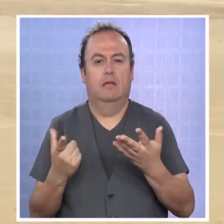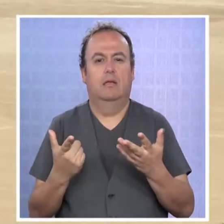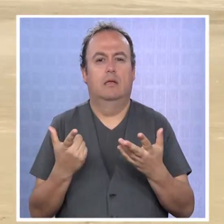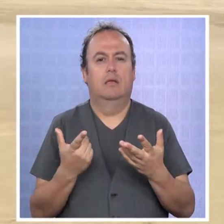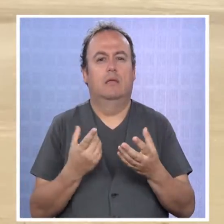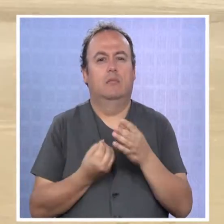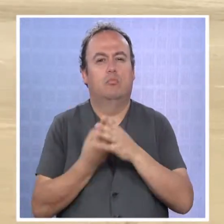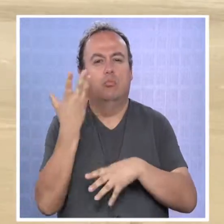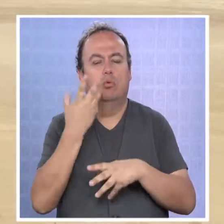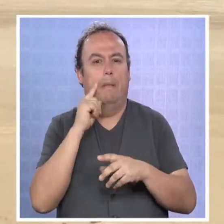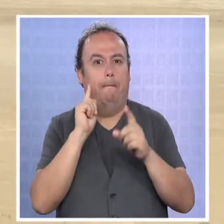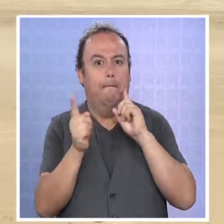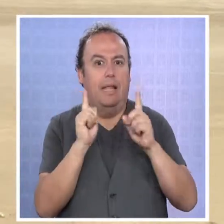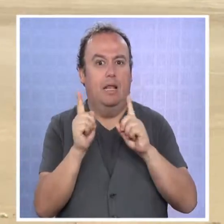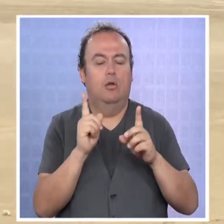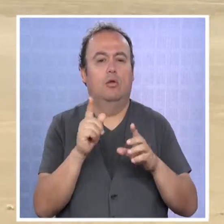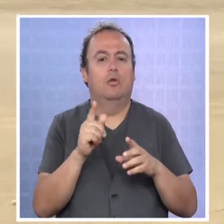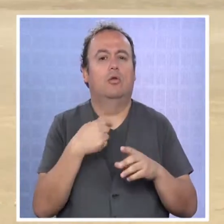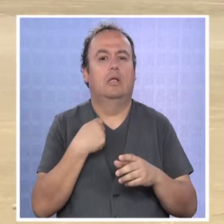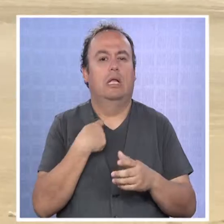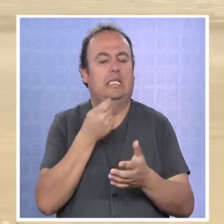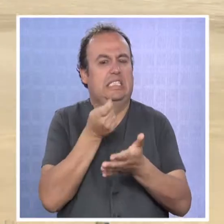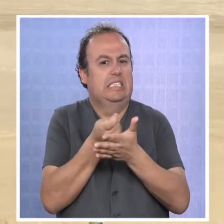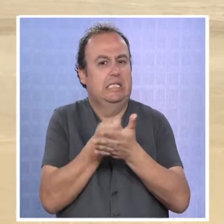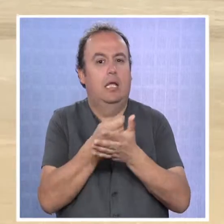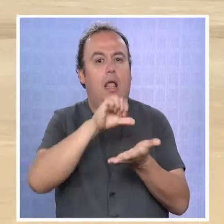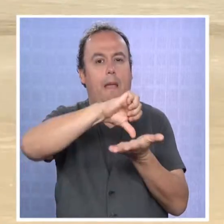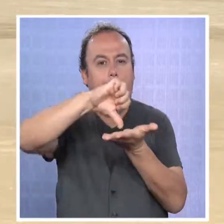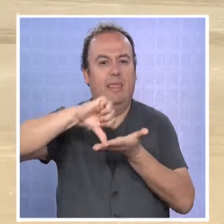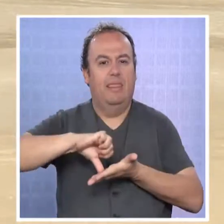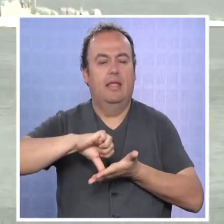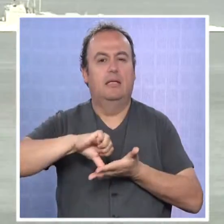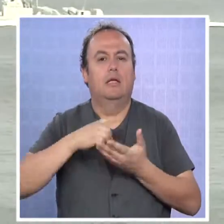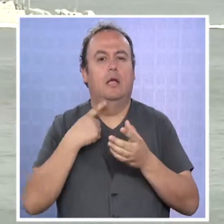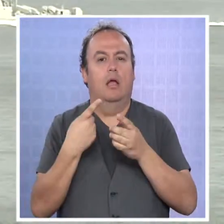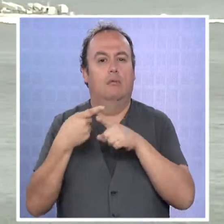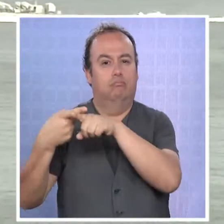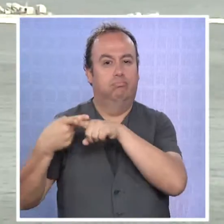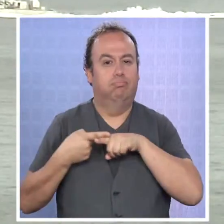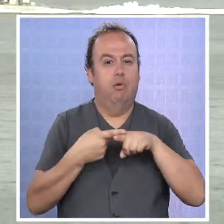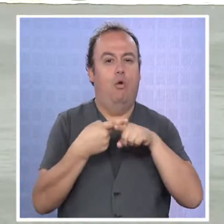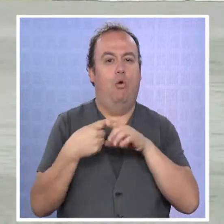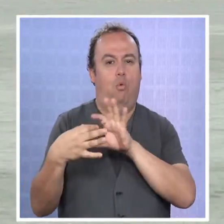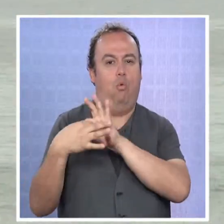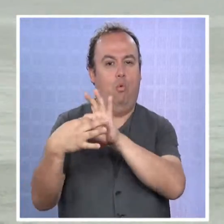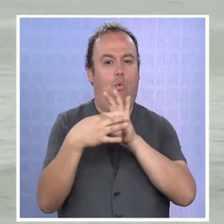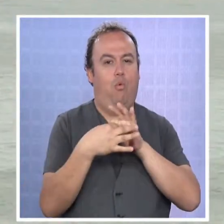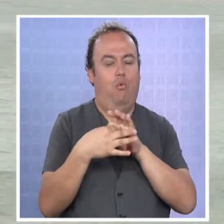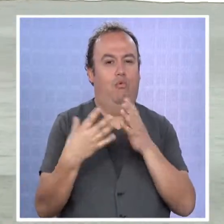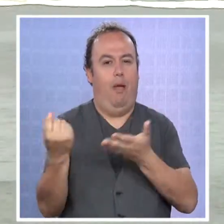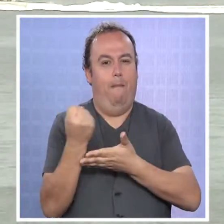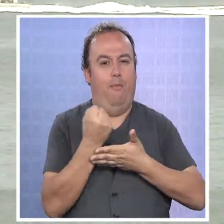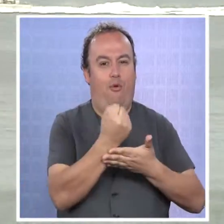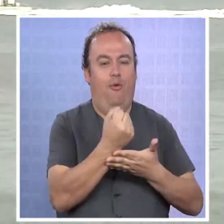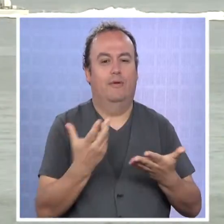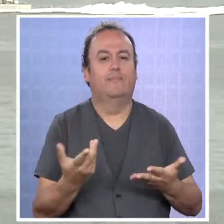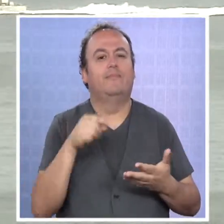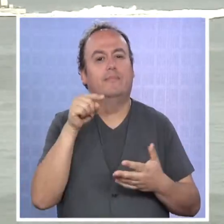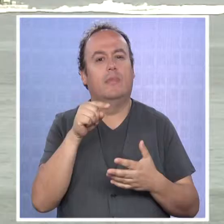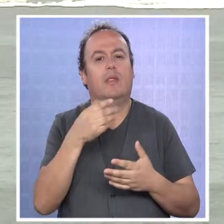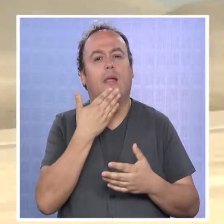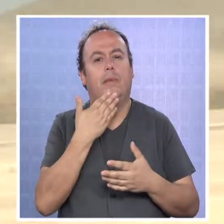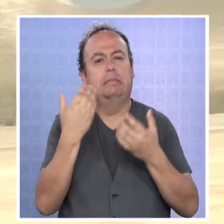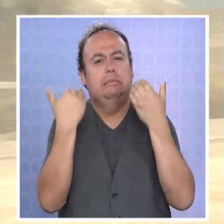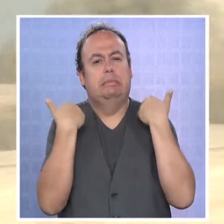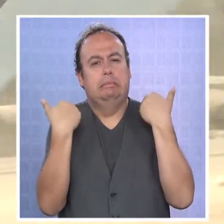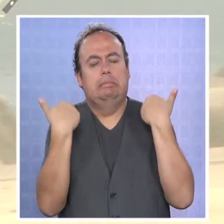amenazas van a exigir de los países acciones de cooperación conjunta. Otro aspecto abordado en el ejercicio fue medir la capacidad